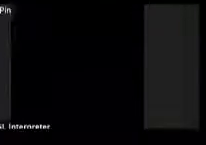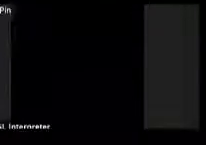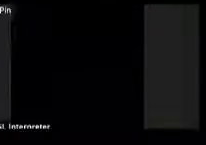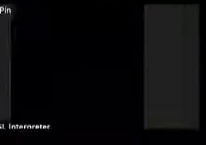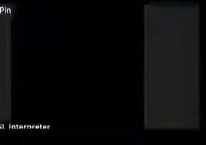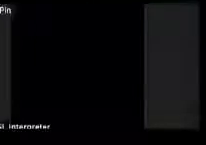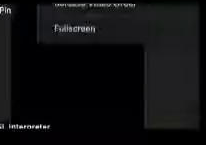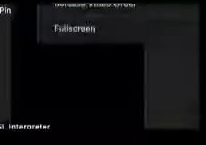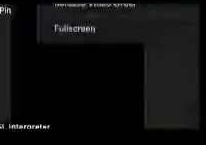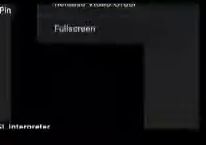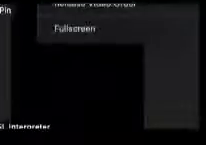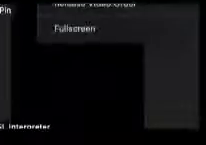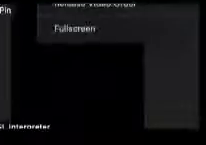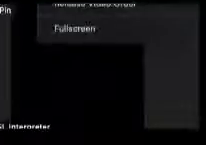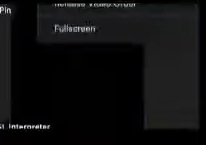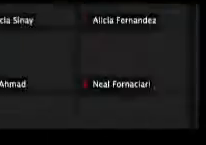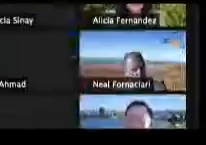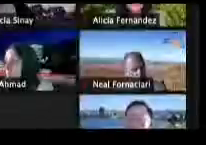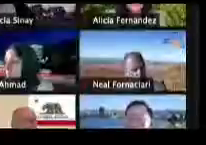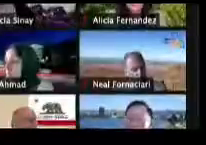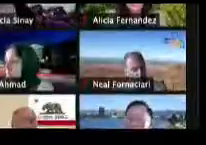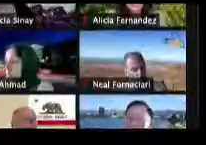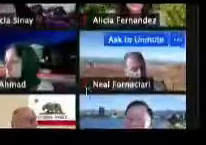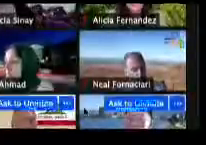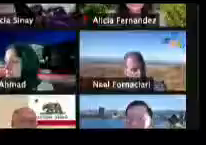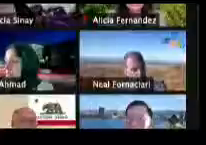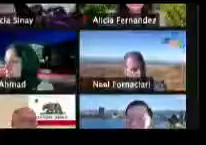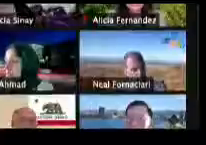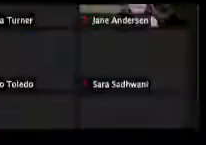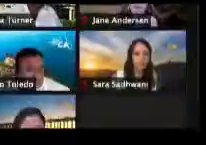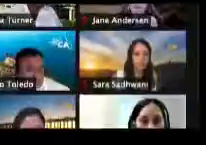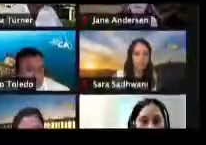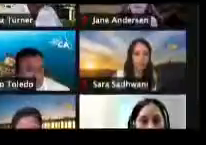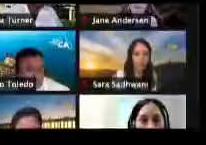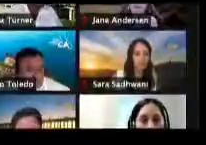usted, empezará su testimonio de 3 o de 6